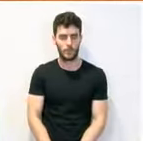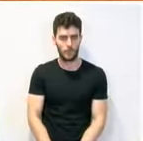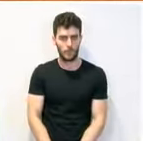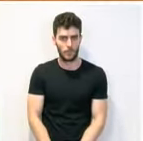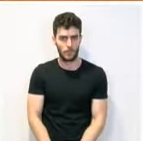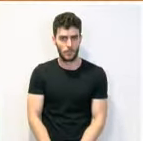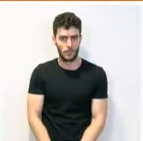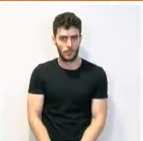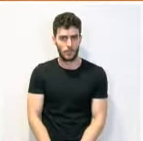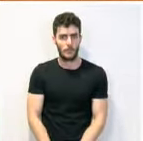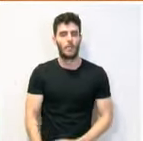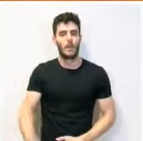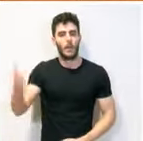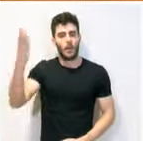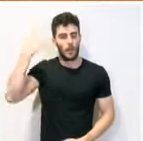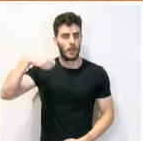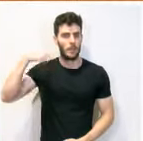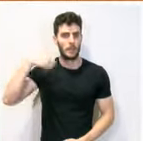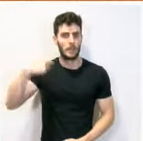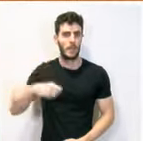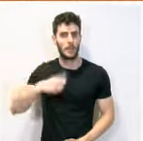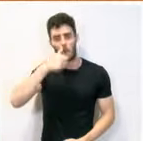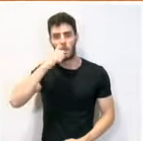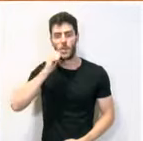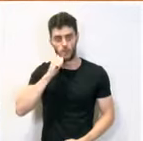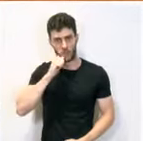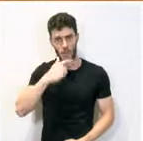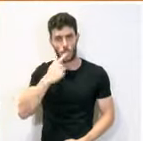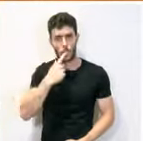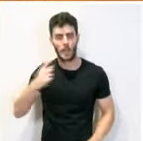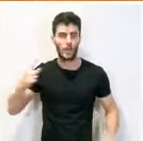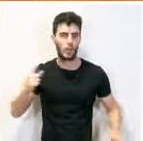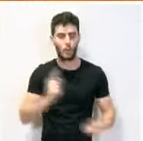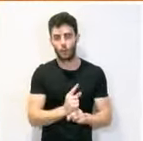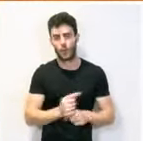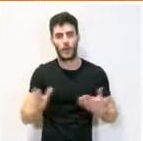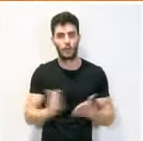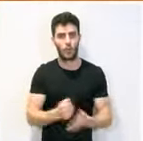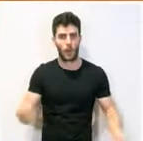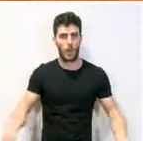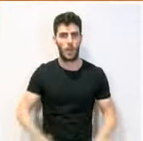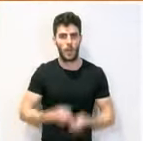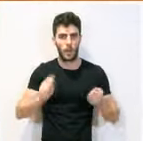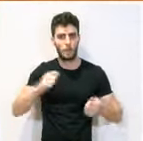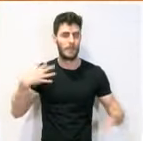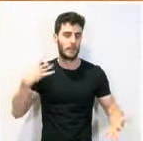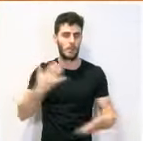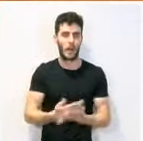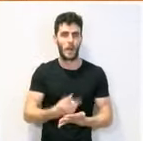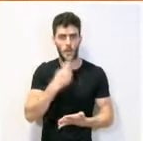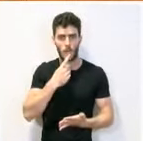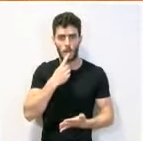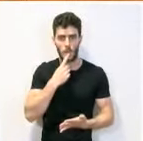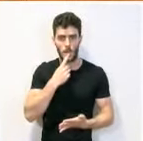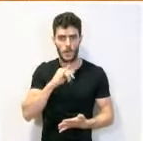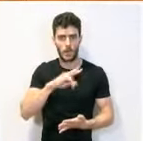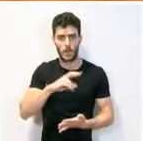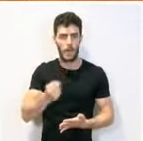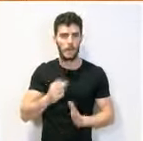ayer anunciaba el presidente del Gobierno, el señor Sánchez, en contra de todo lo que había anunciado en los últimos meses, que bajará el